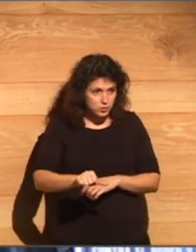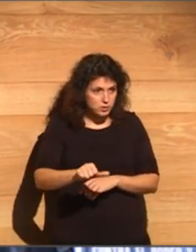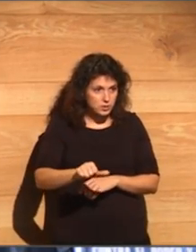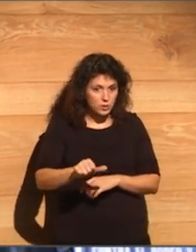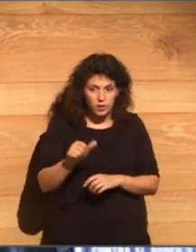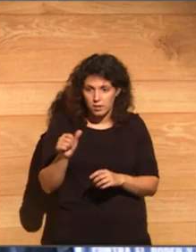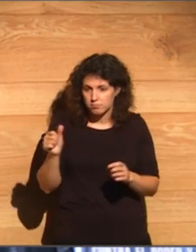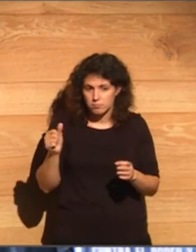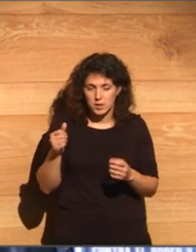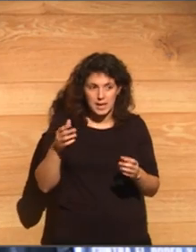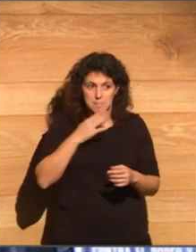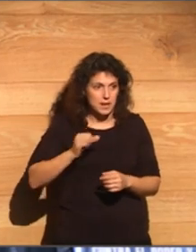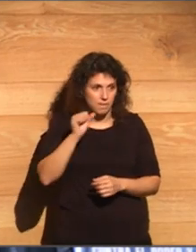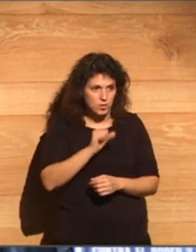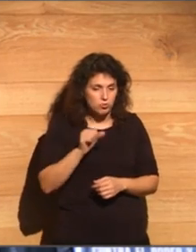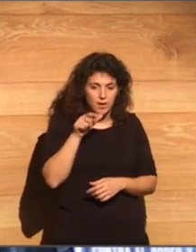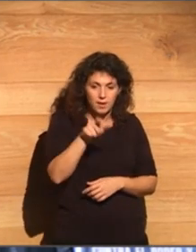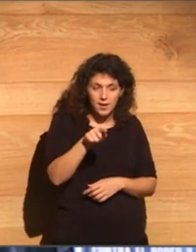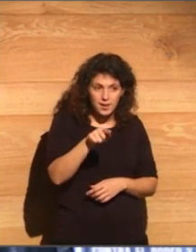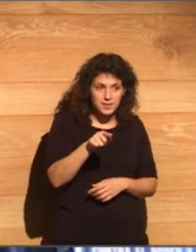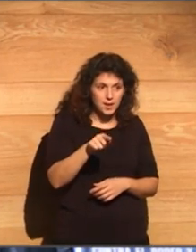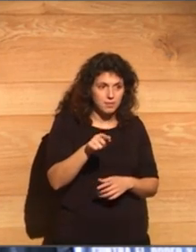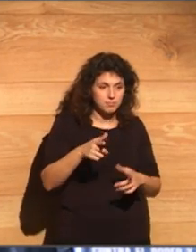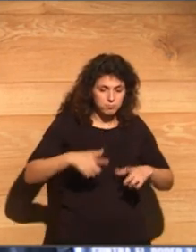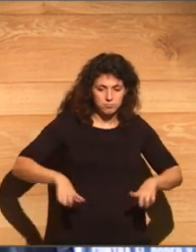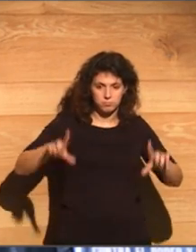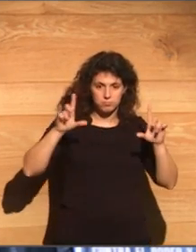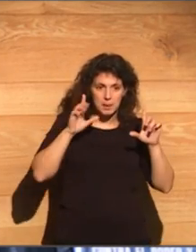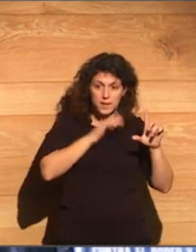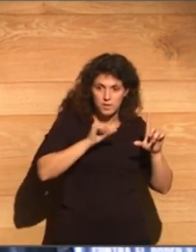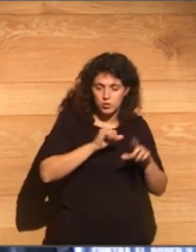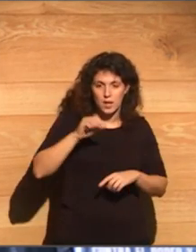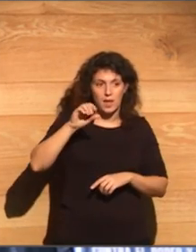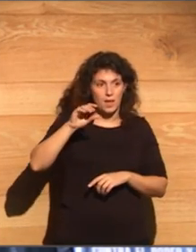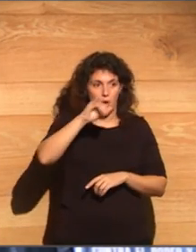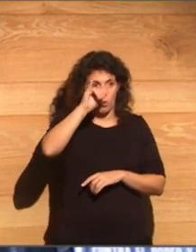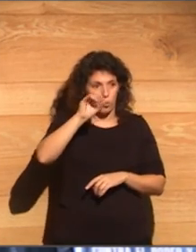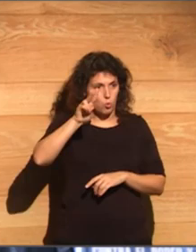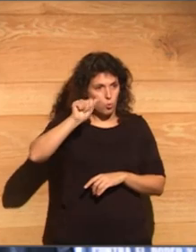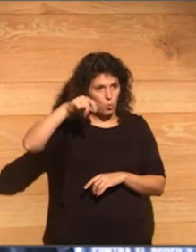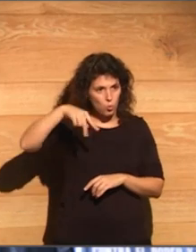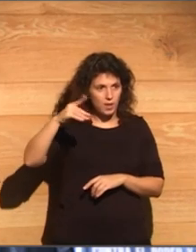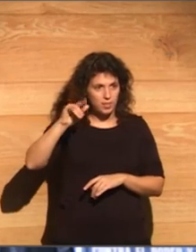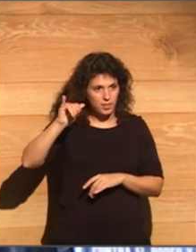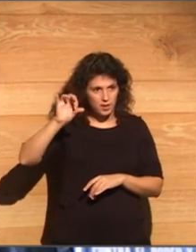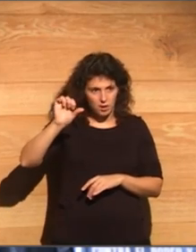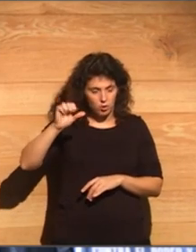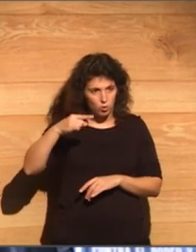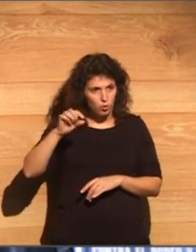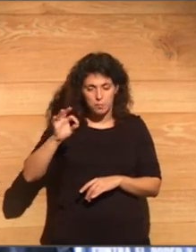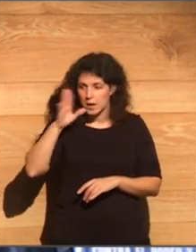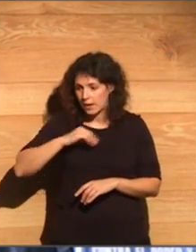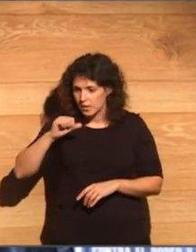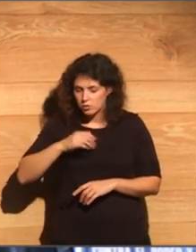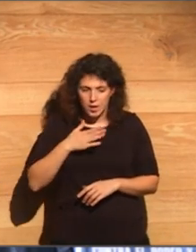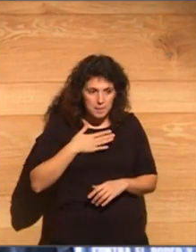los ojos la incorpora el personaje. Ella está maravillosa, Juan Diego está increíble. La película, a mí tampoco me parece